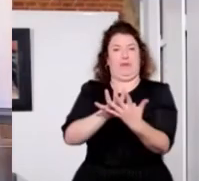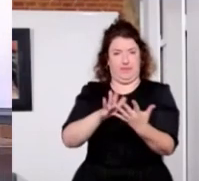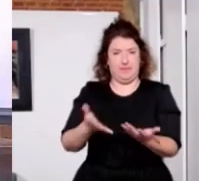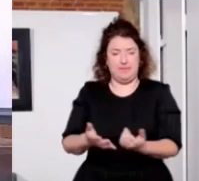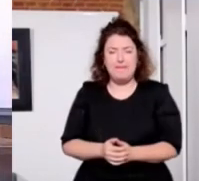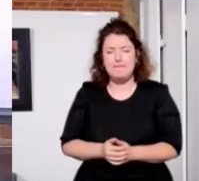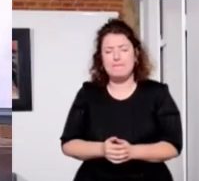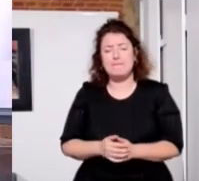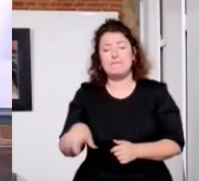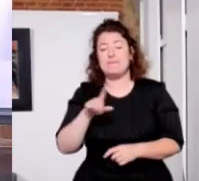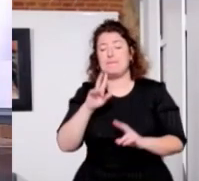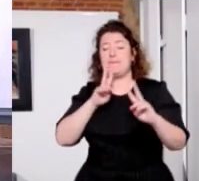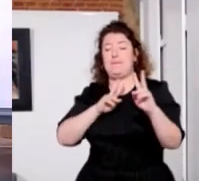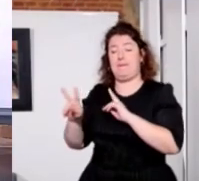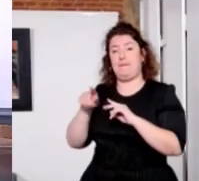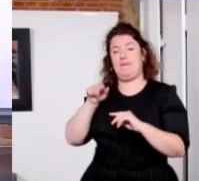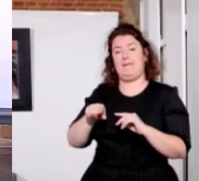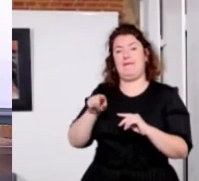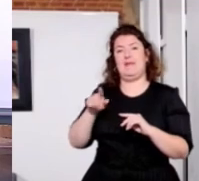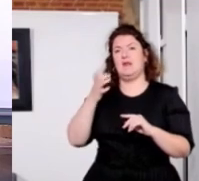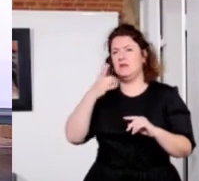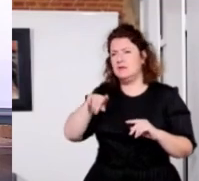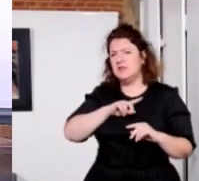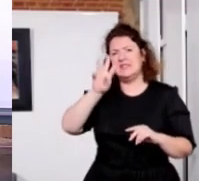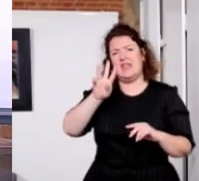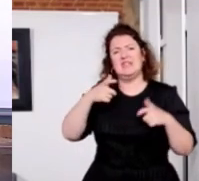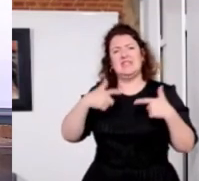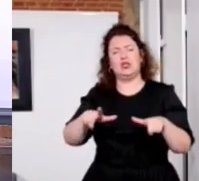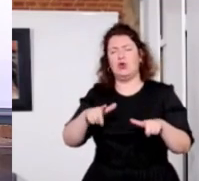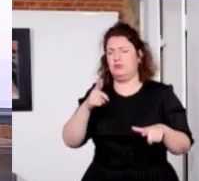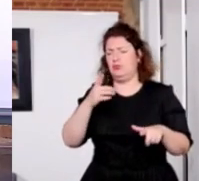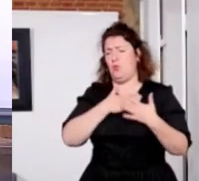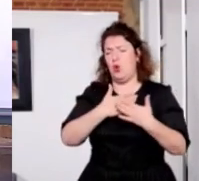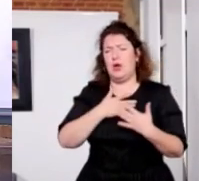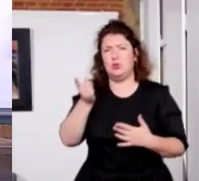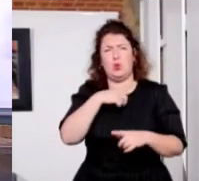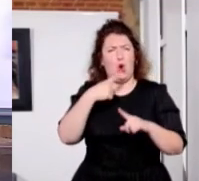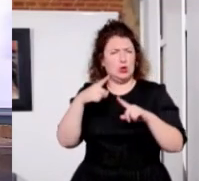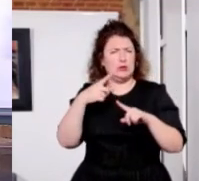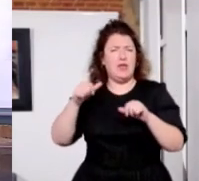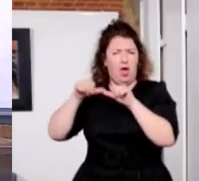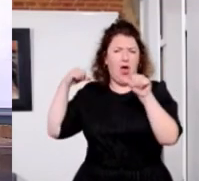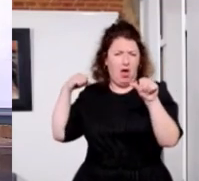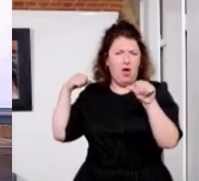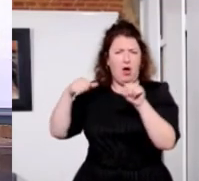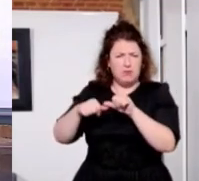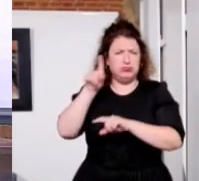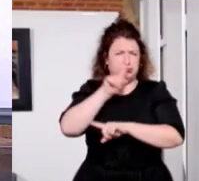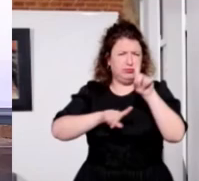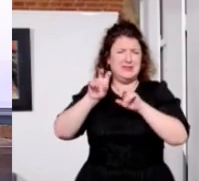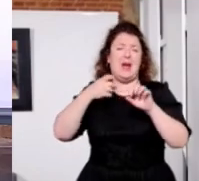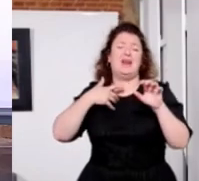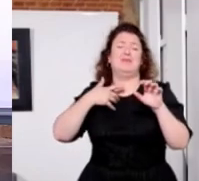En el mundo del tercer sector del voluntariado llevamos años que nos está pasando algo muy peculiar, que tiene que ver también con la clave de sostenibilidad financiera,